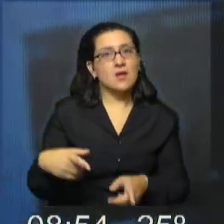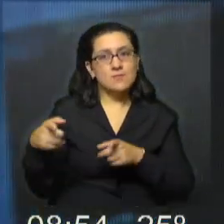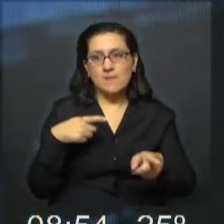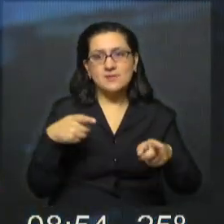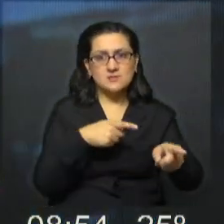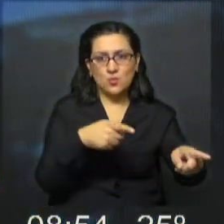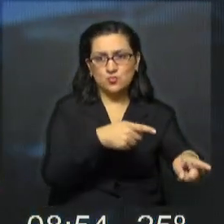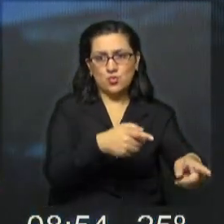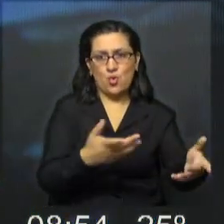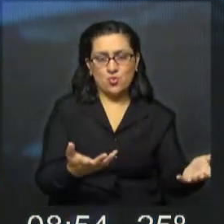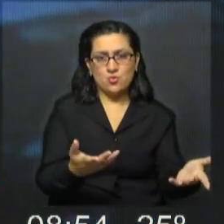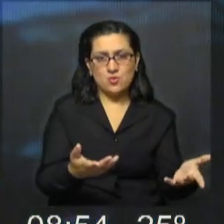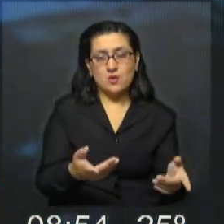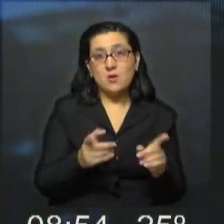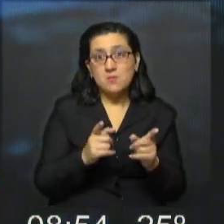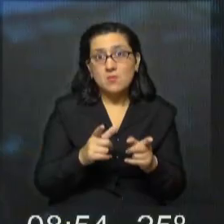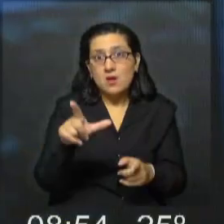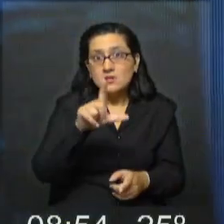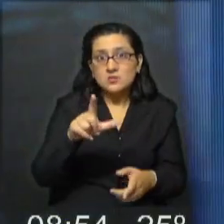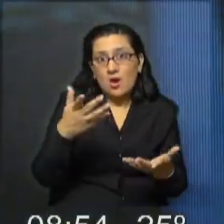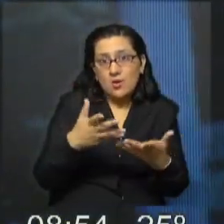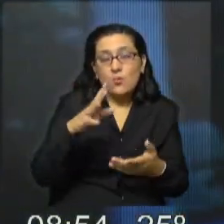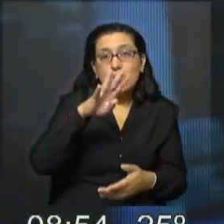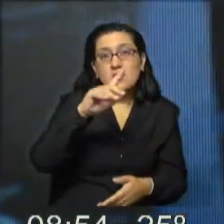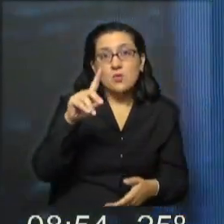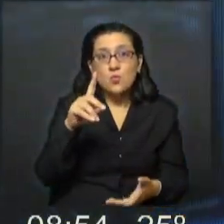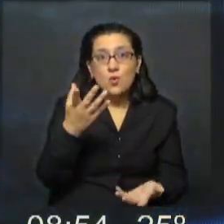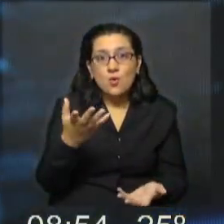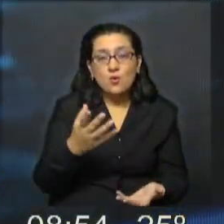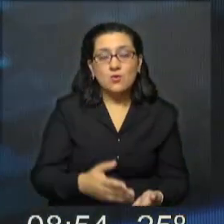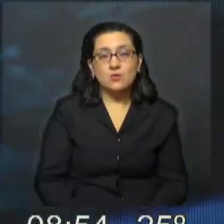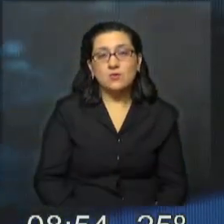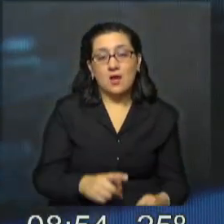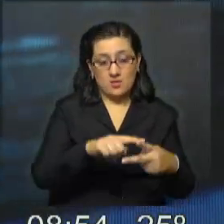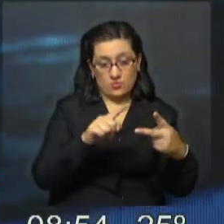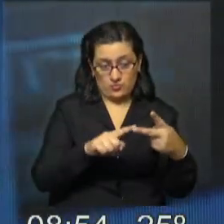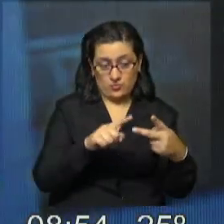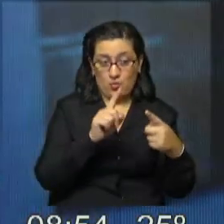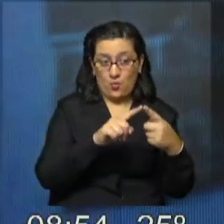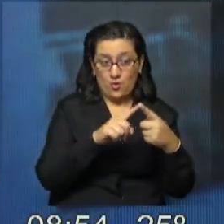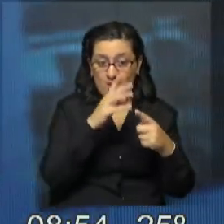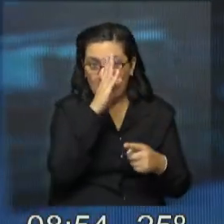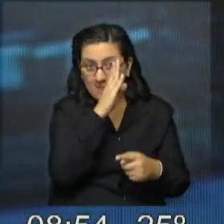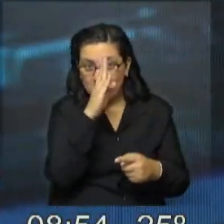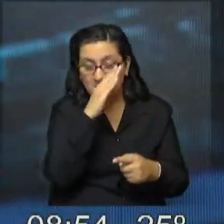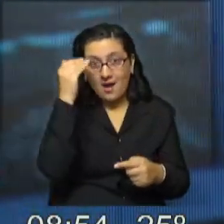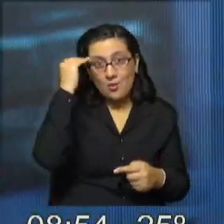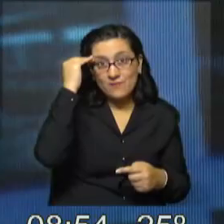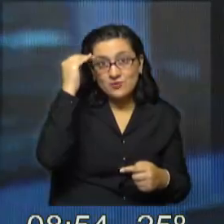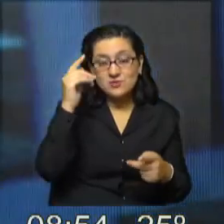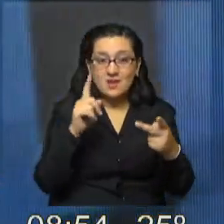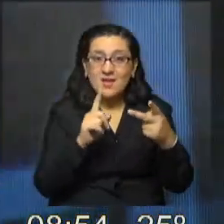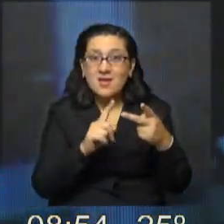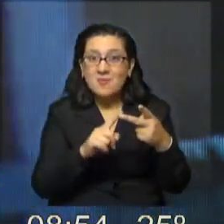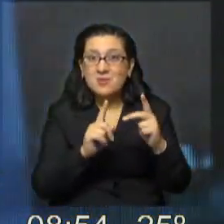persecución, es lo que ocurre en el Liceo 41, por dos elementos centrales. El espionaje hacia profesores, pero el espionaje hacia